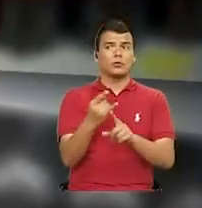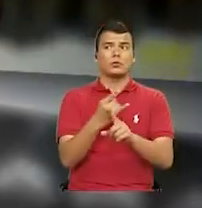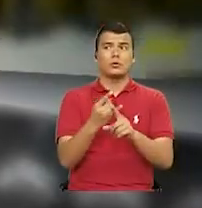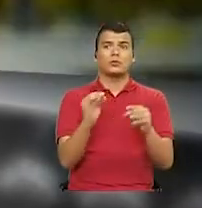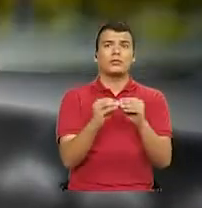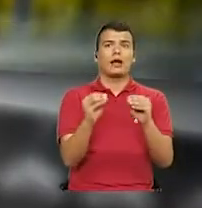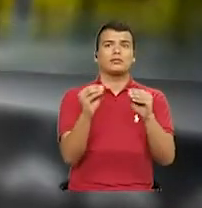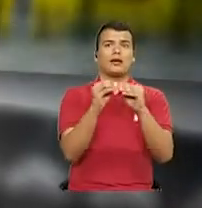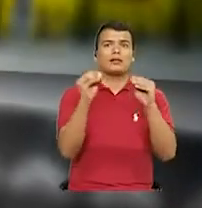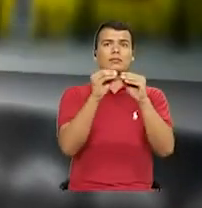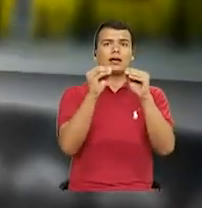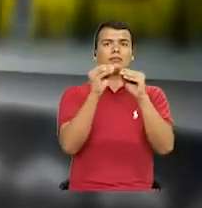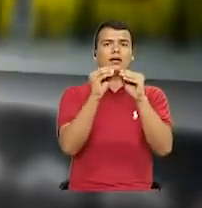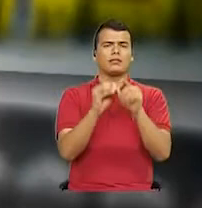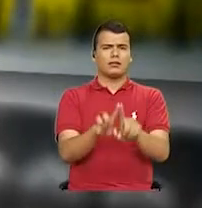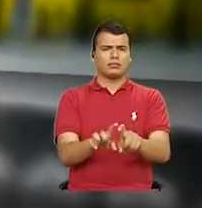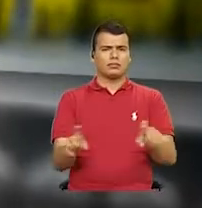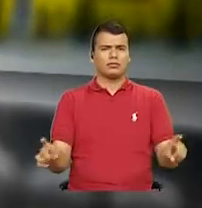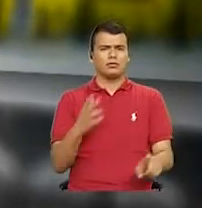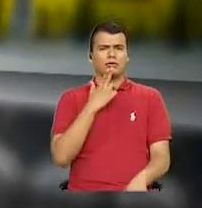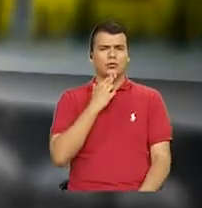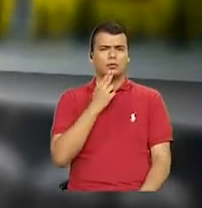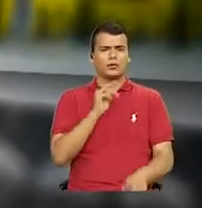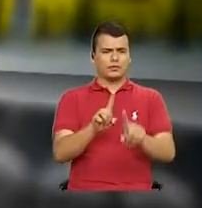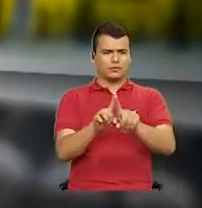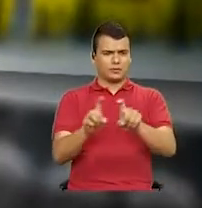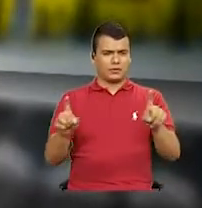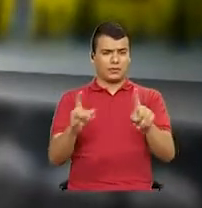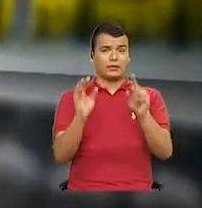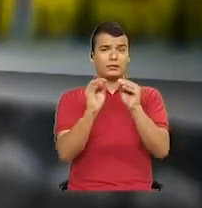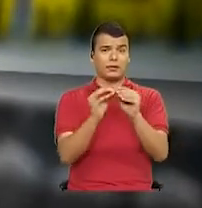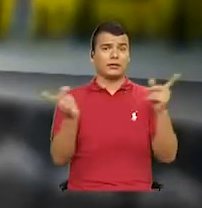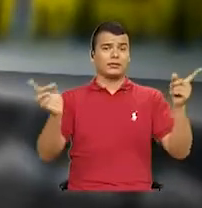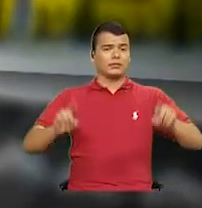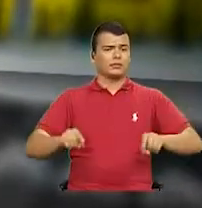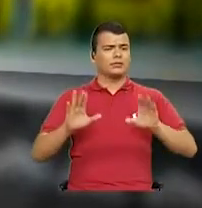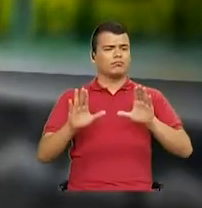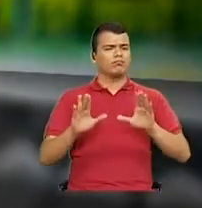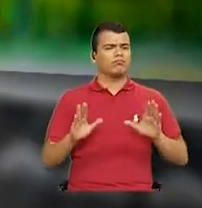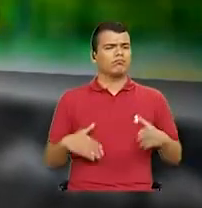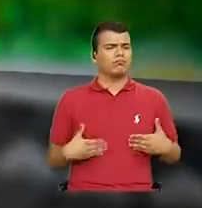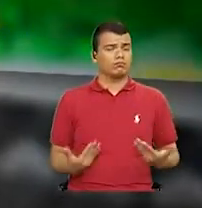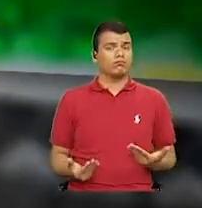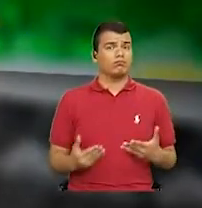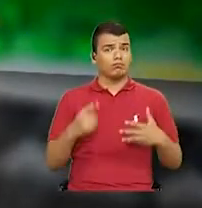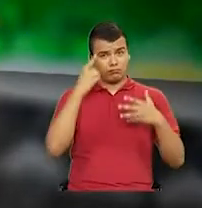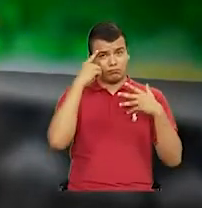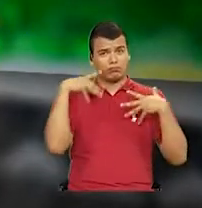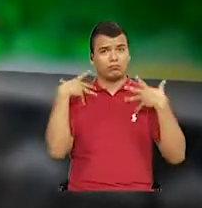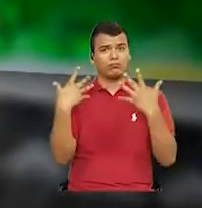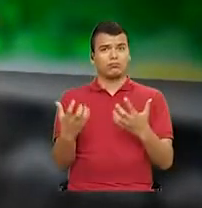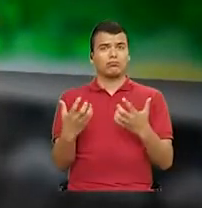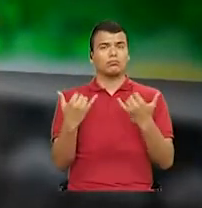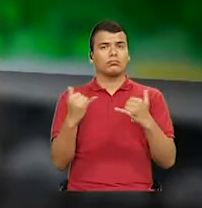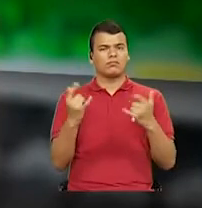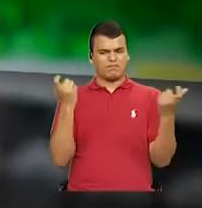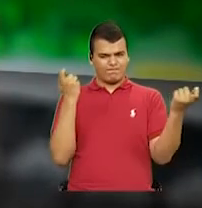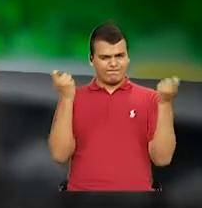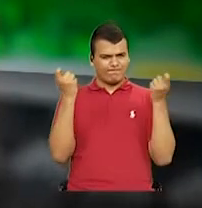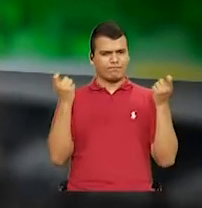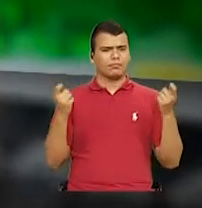alto de carbohidratos o de azúcares y por lo tanto se quiere tener mayor